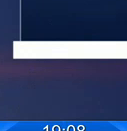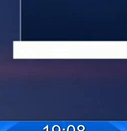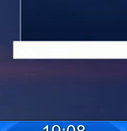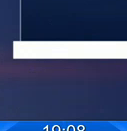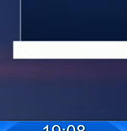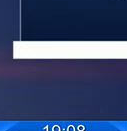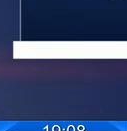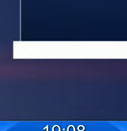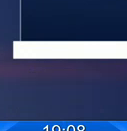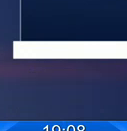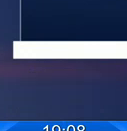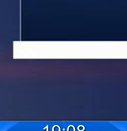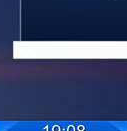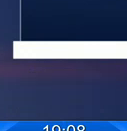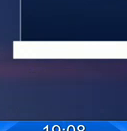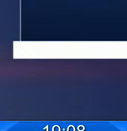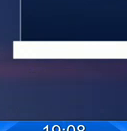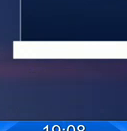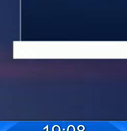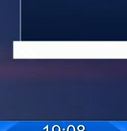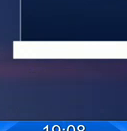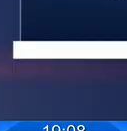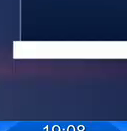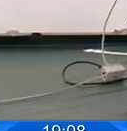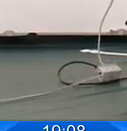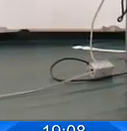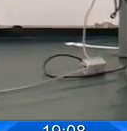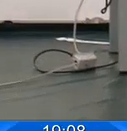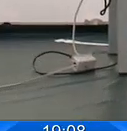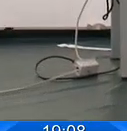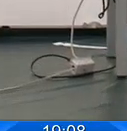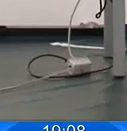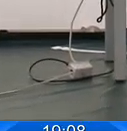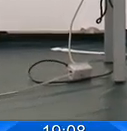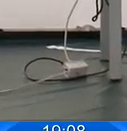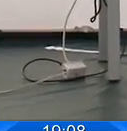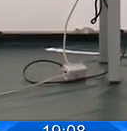312.851. Informó Priscila Cadena.